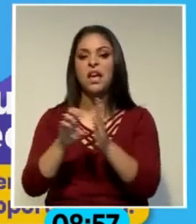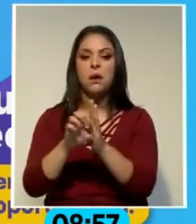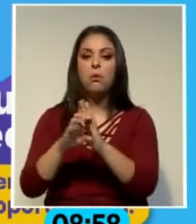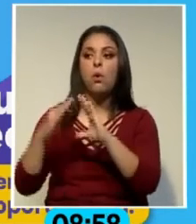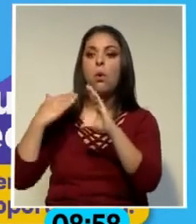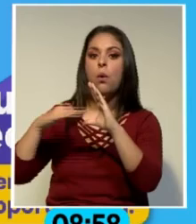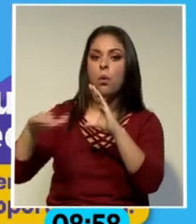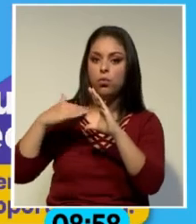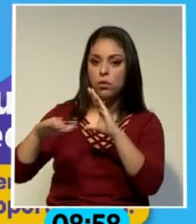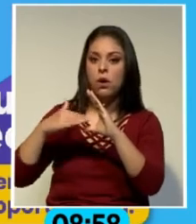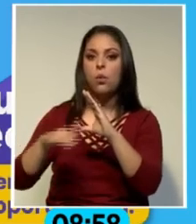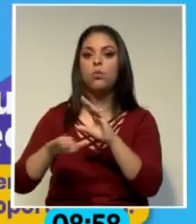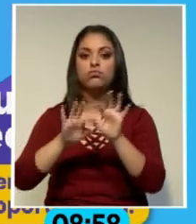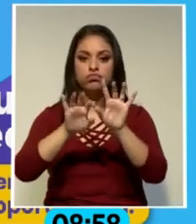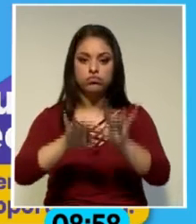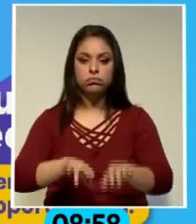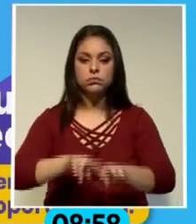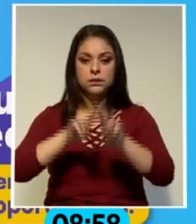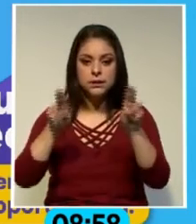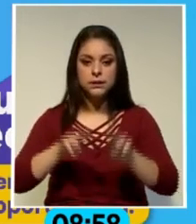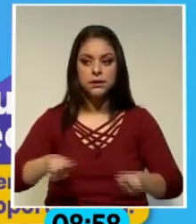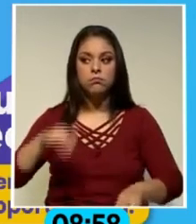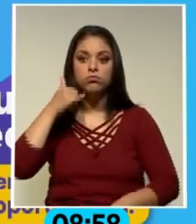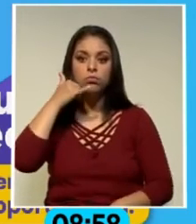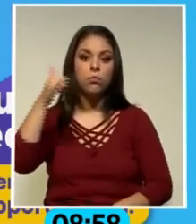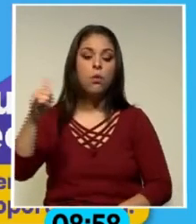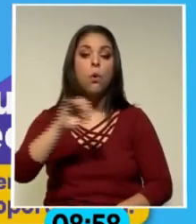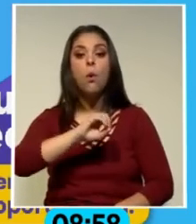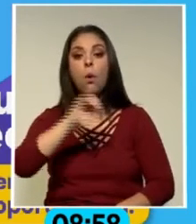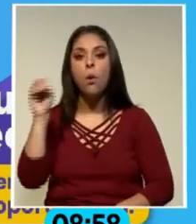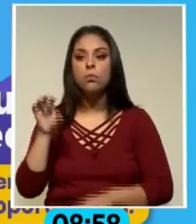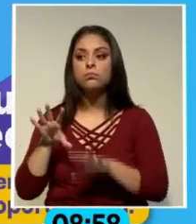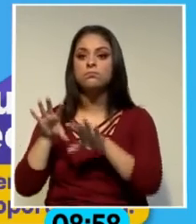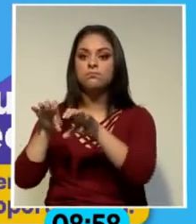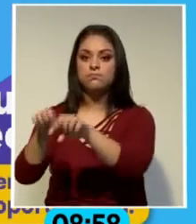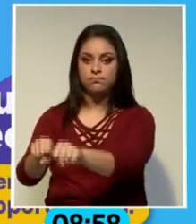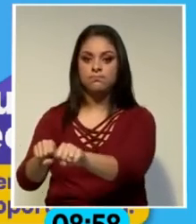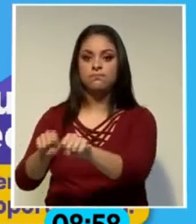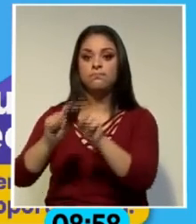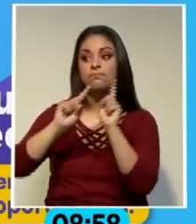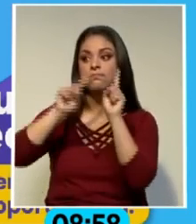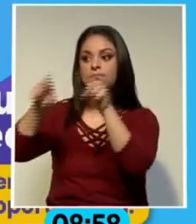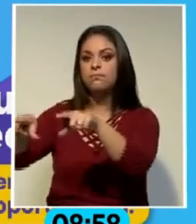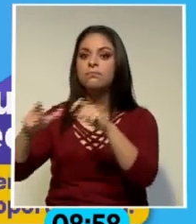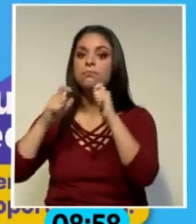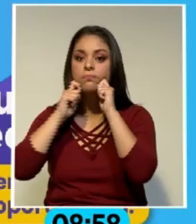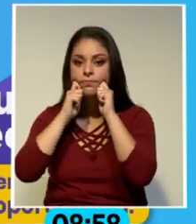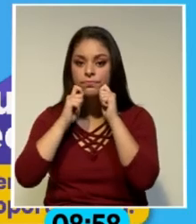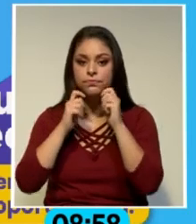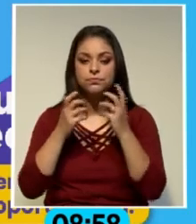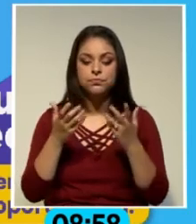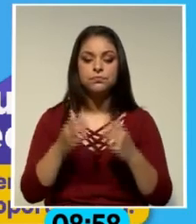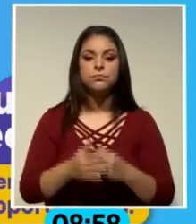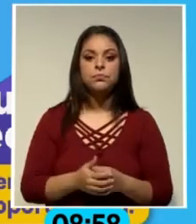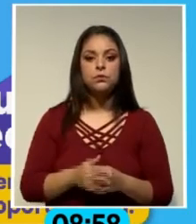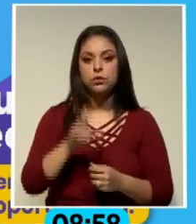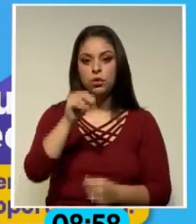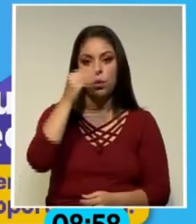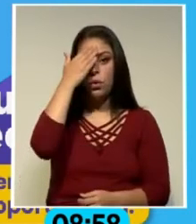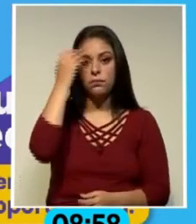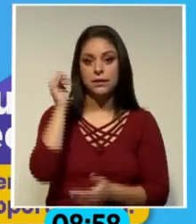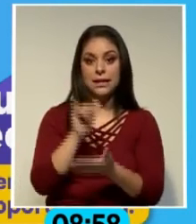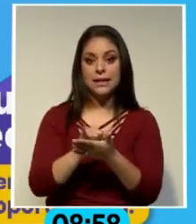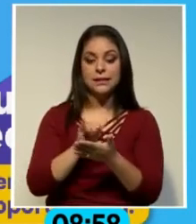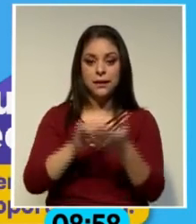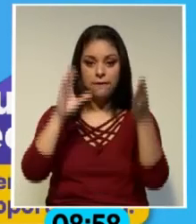correo electrónico, formulario digital, llamada telefónica o presencialmente con una cita previa. Entonces, no se les olvide esta